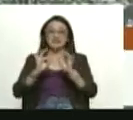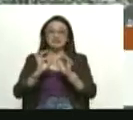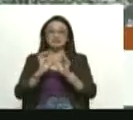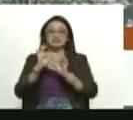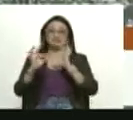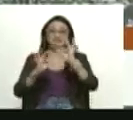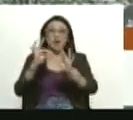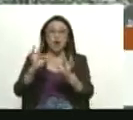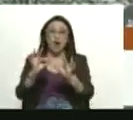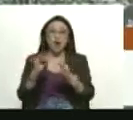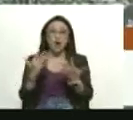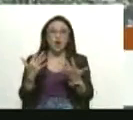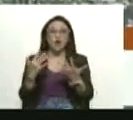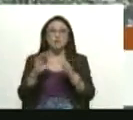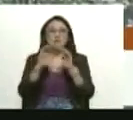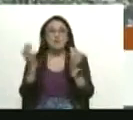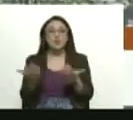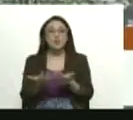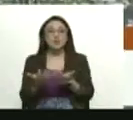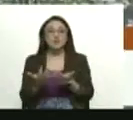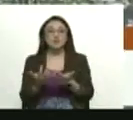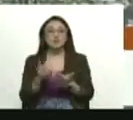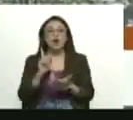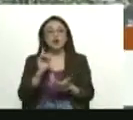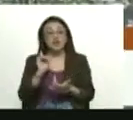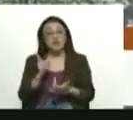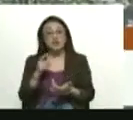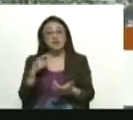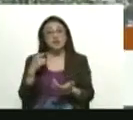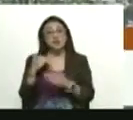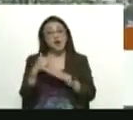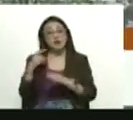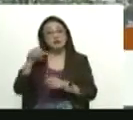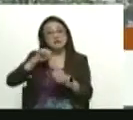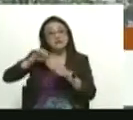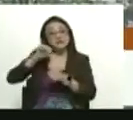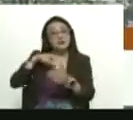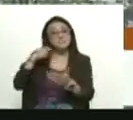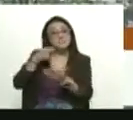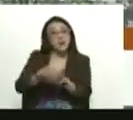lo tienen que pagar su parte para que nosotros